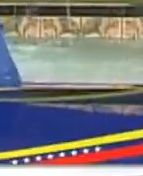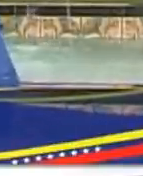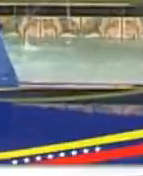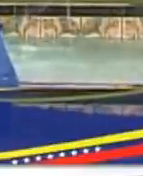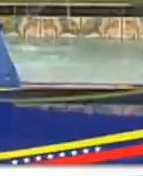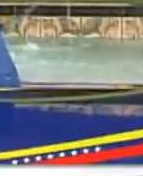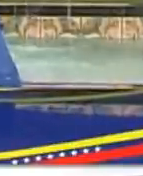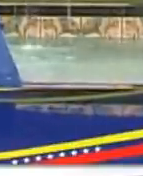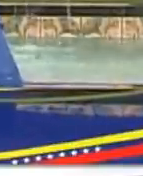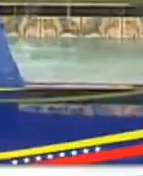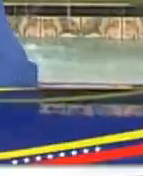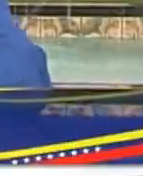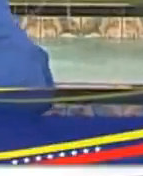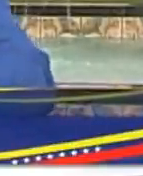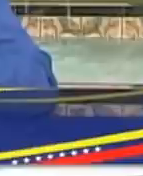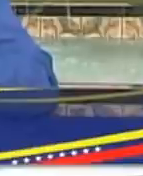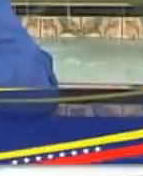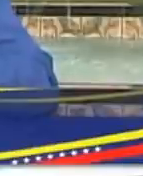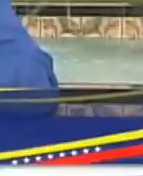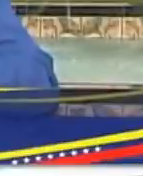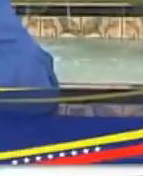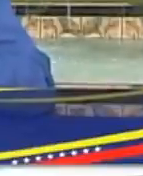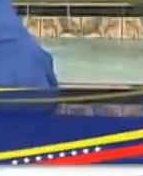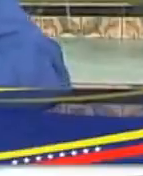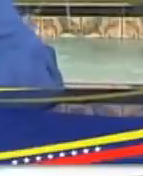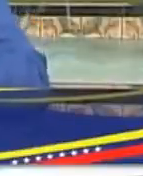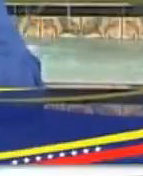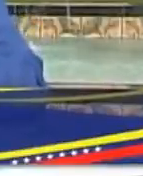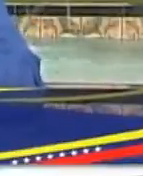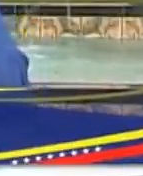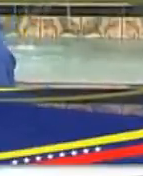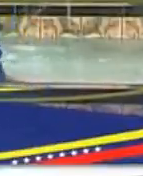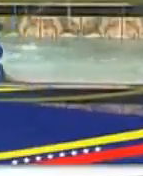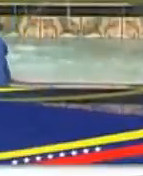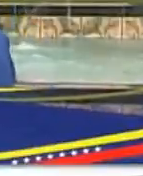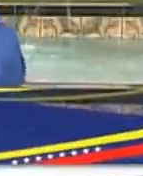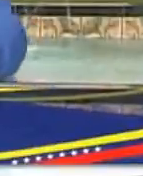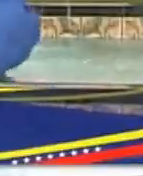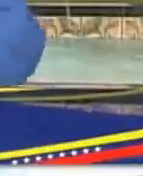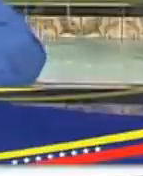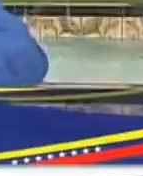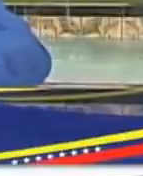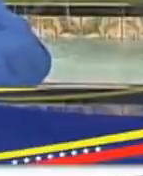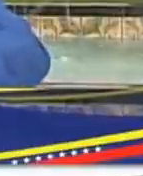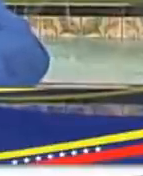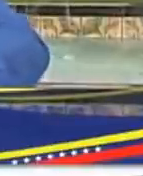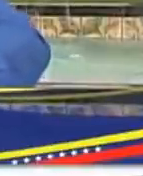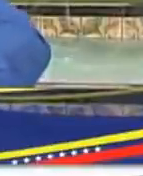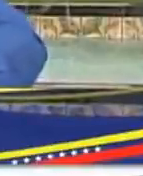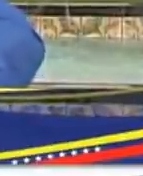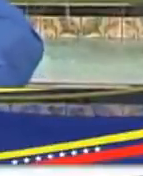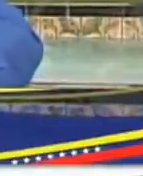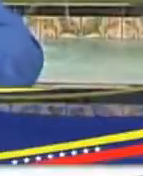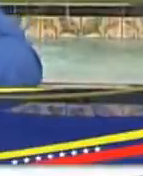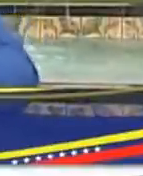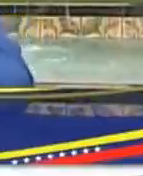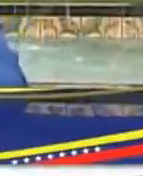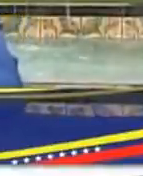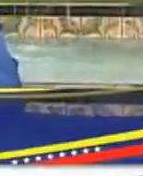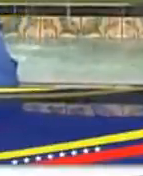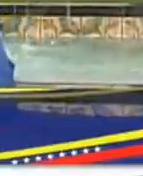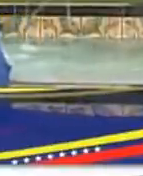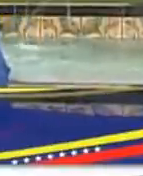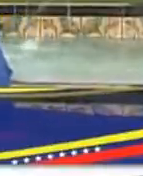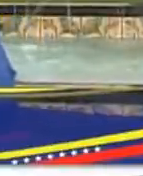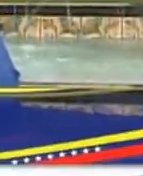perfeccionarlo cuando digo tenemos el sistema algunos se preguntarán algunos que nos